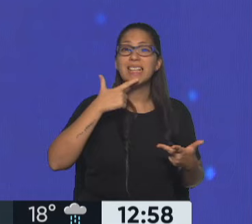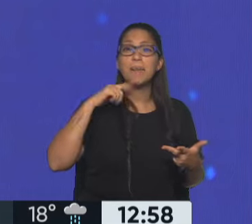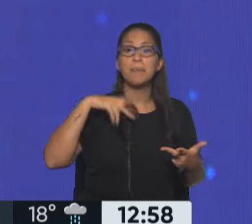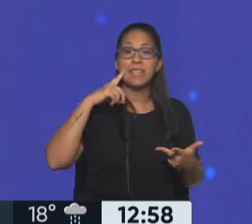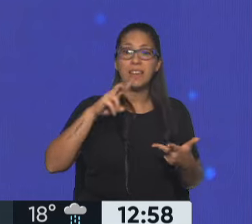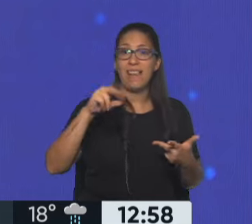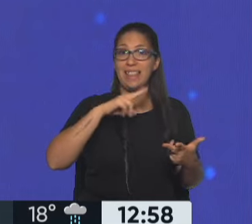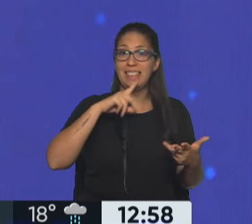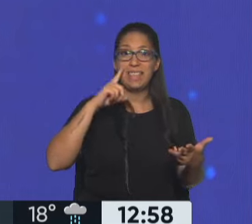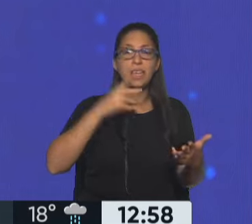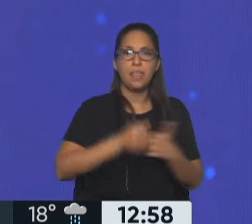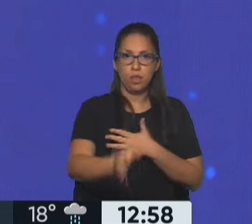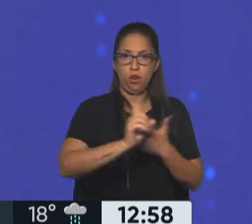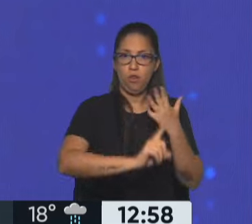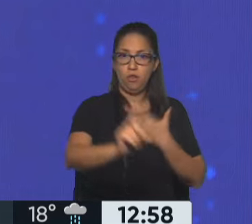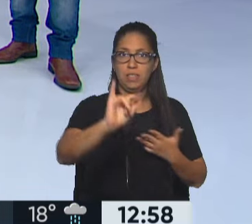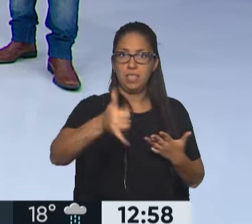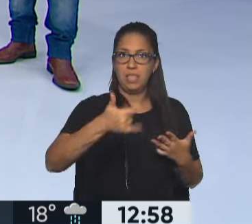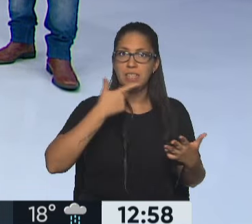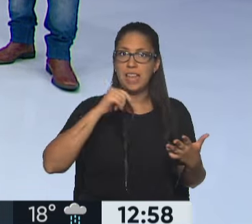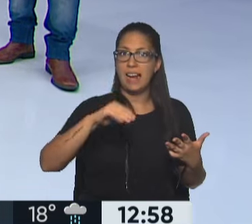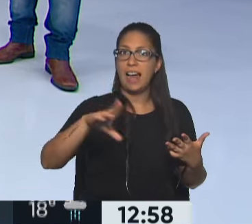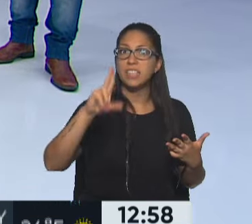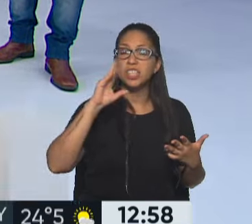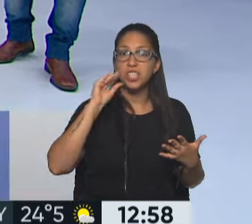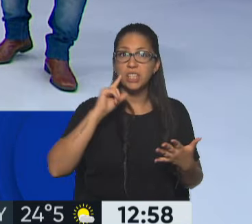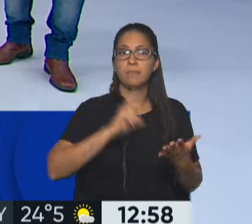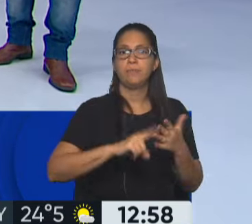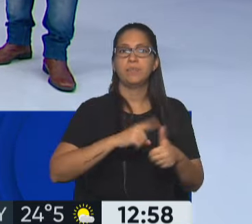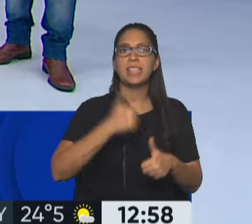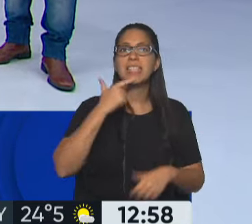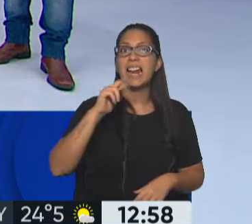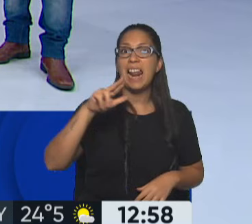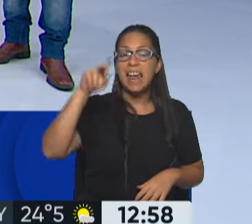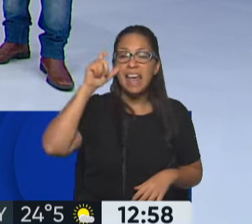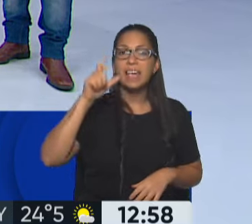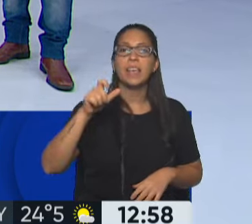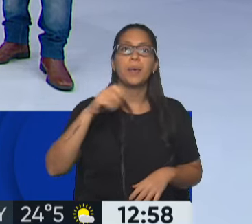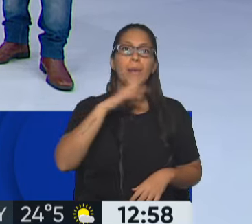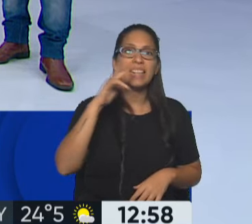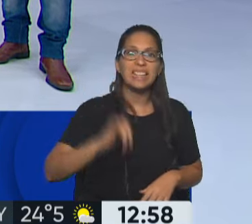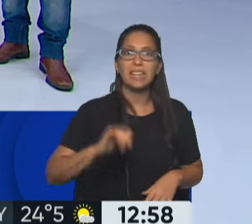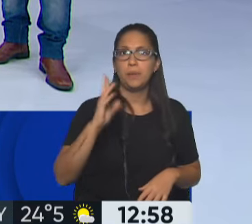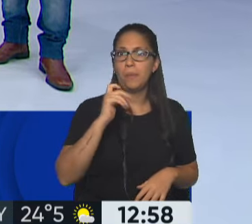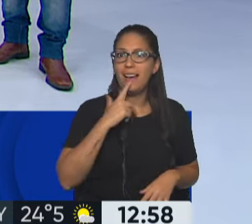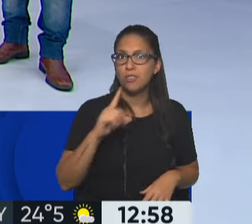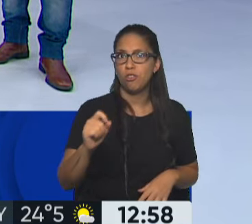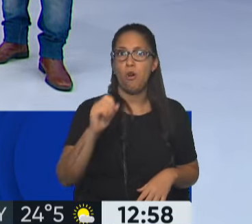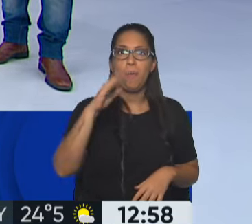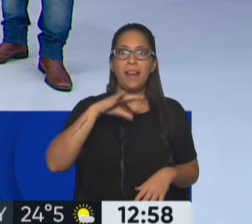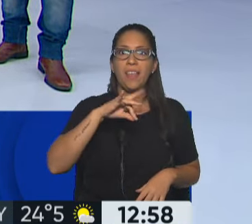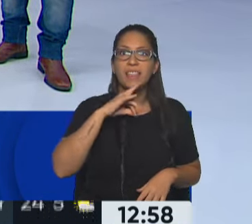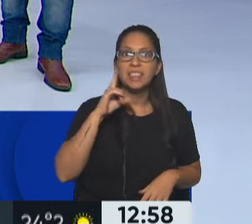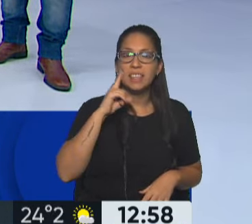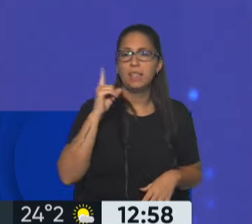Valentini entró el otro día. Anselmino, Saracchi, le queda poco en Boca. Bueno, Saralegui, Benítez, Ramírez, Briasco, Benedetto y Hanson. Todos jugadores